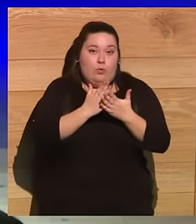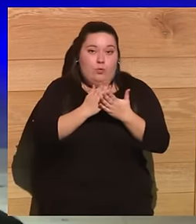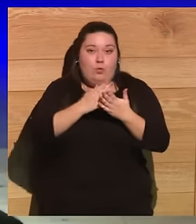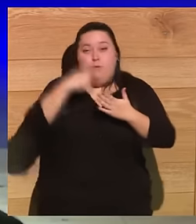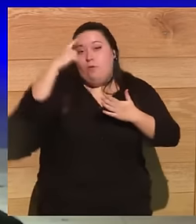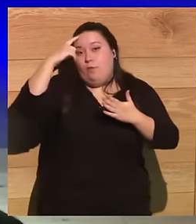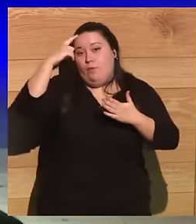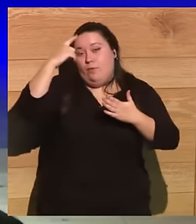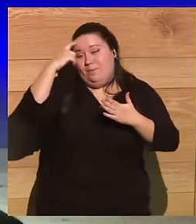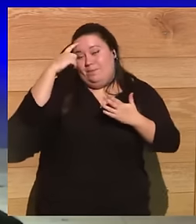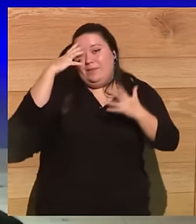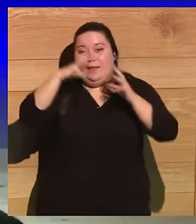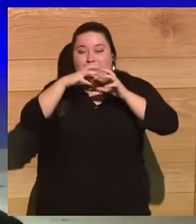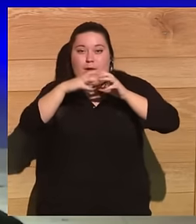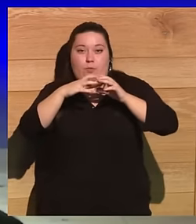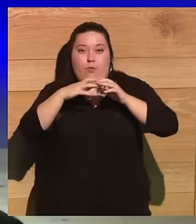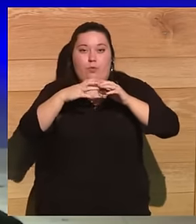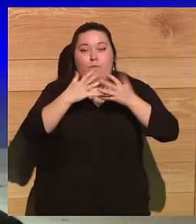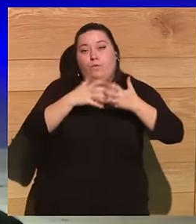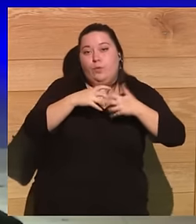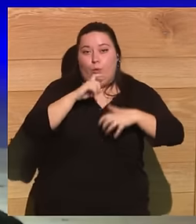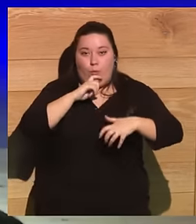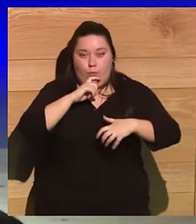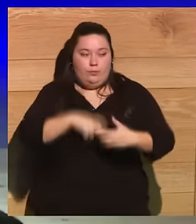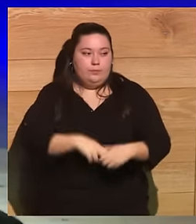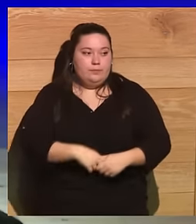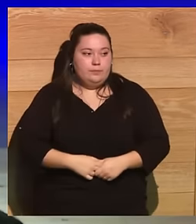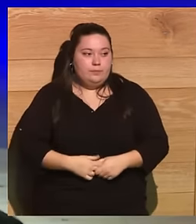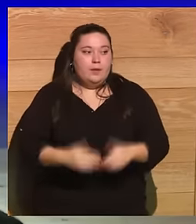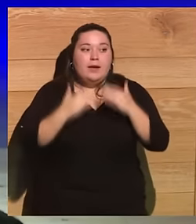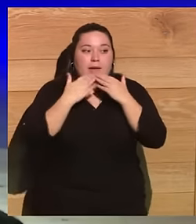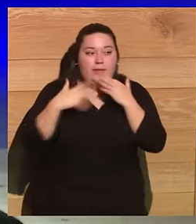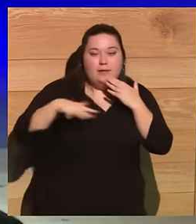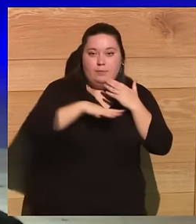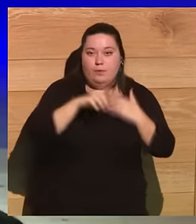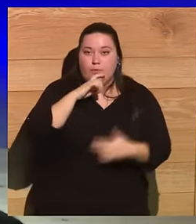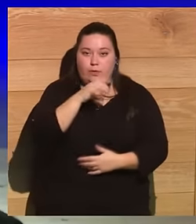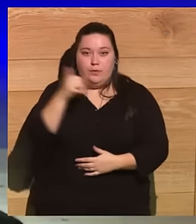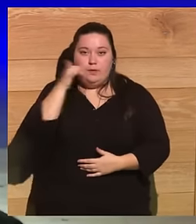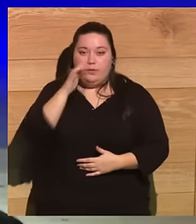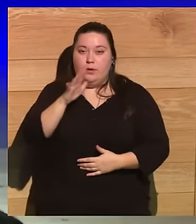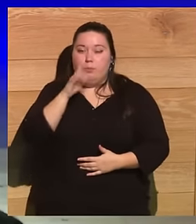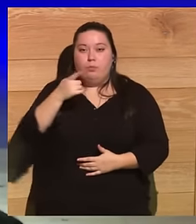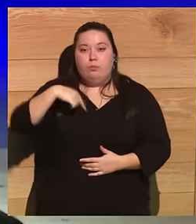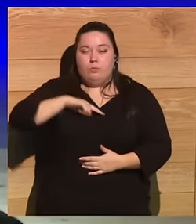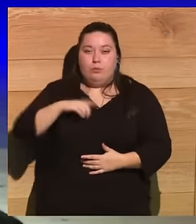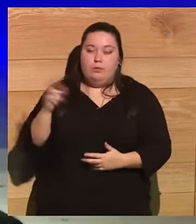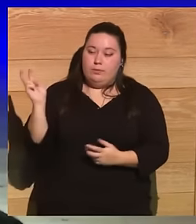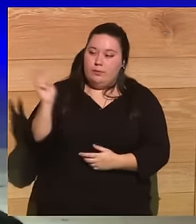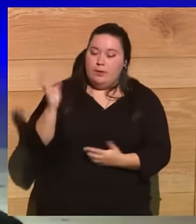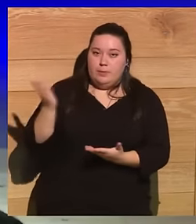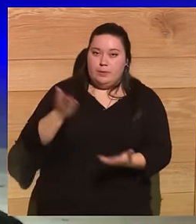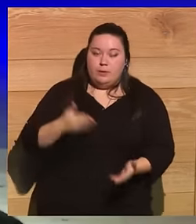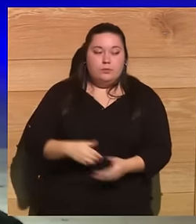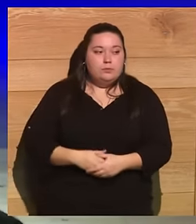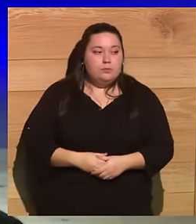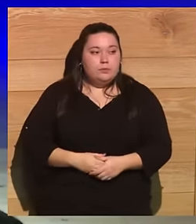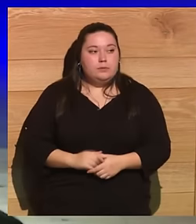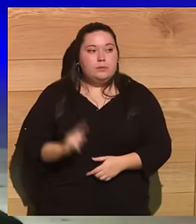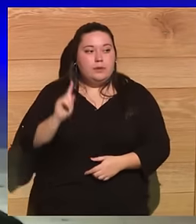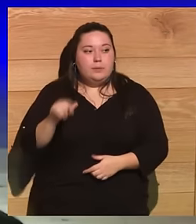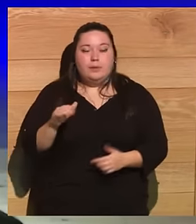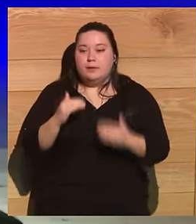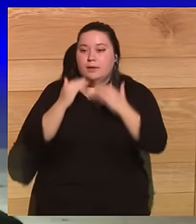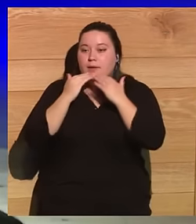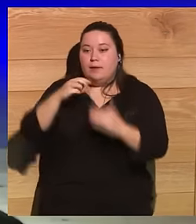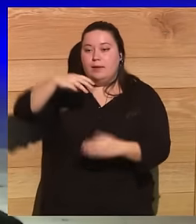del cerebro. Y nada, quiero agradecer mucho al Espacio Telefónica por habernos acogido, por habernos invitado. Quiero agradecer